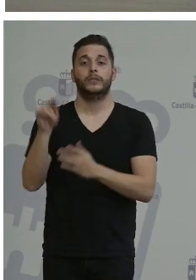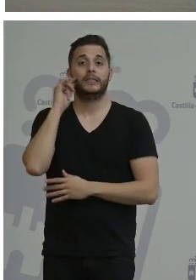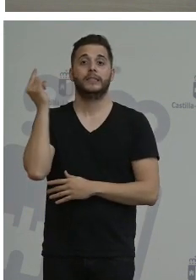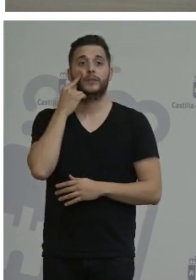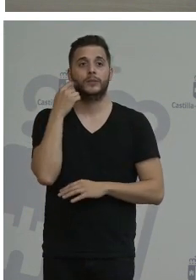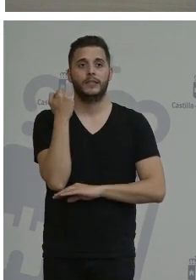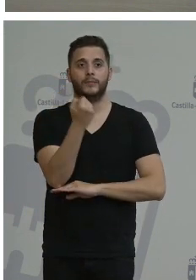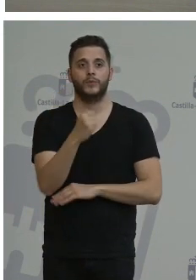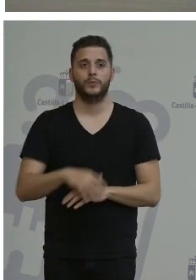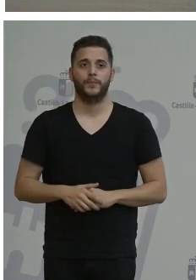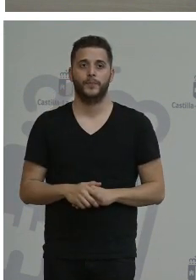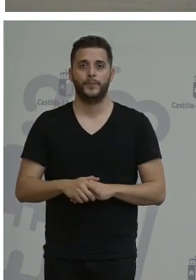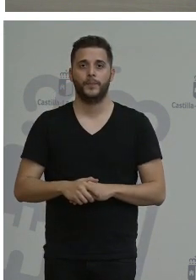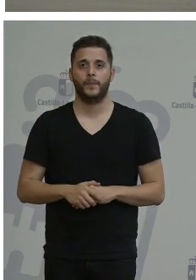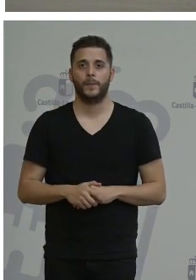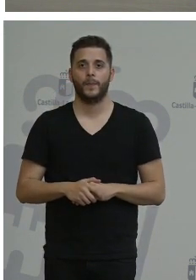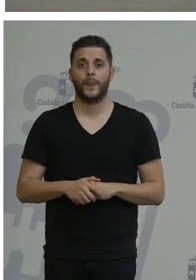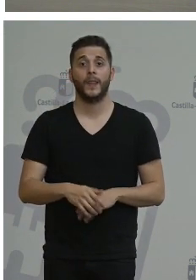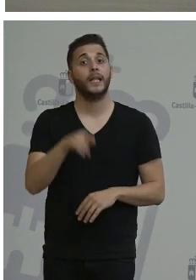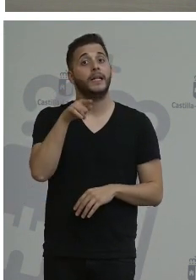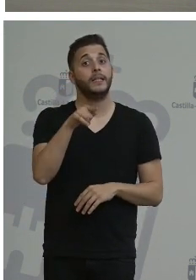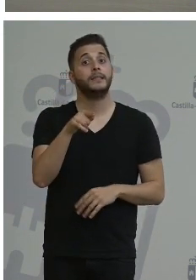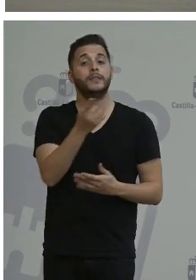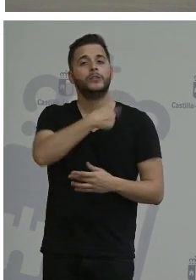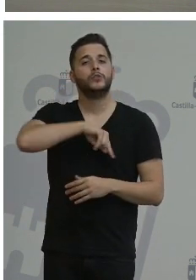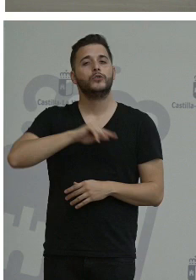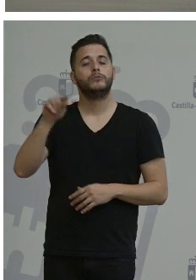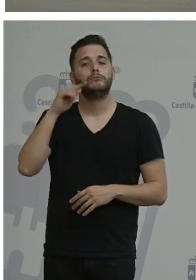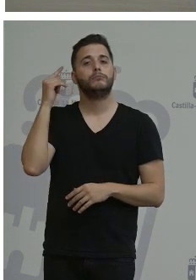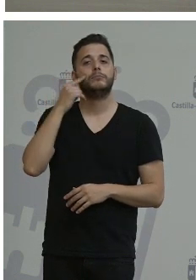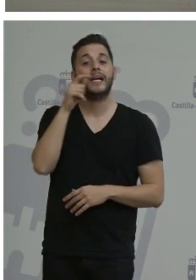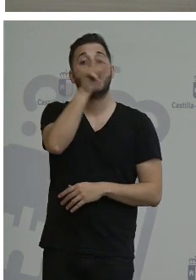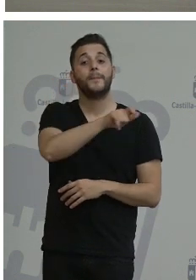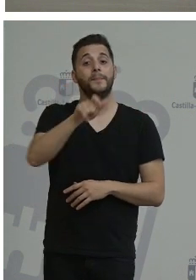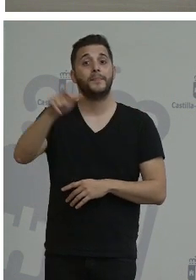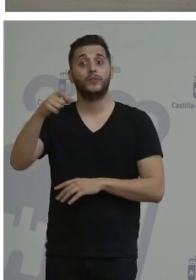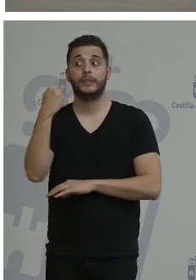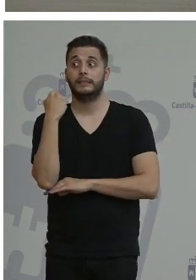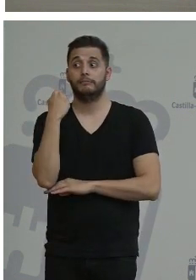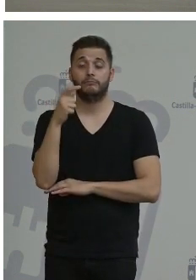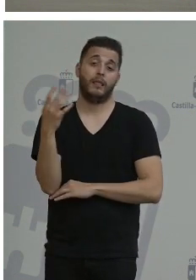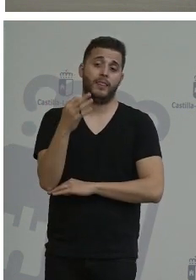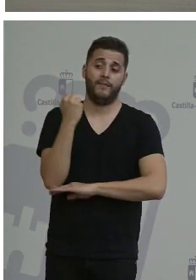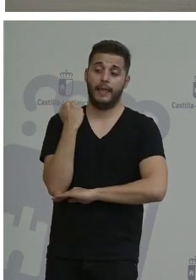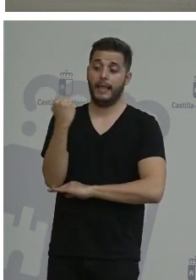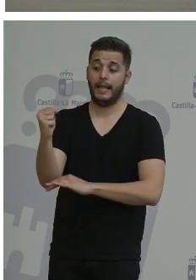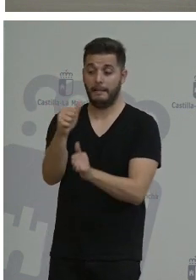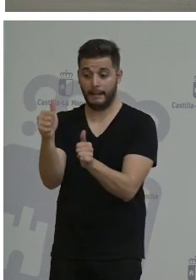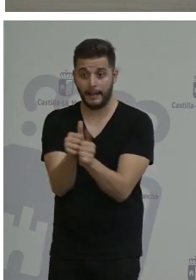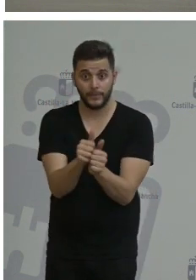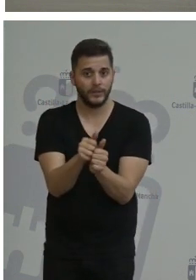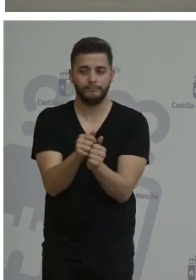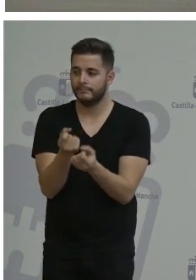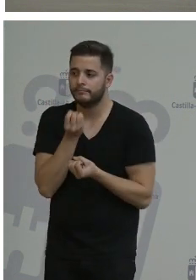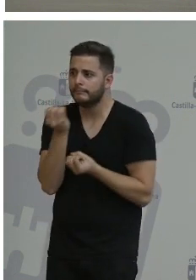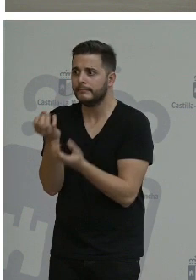Aquí encontramos también, primero, que a la persona que va a apoyar no se le da información, no se le da información y, por tanto,